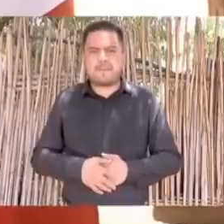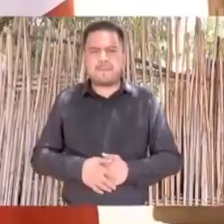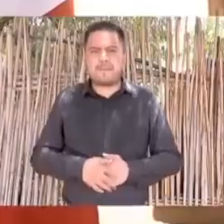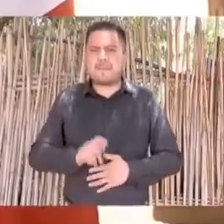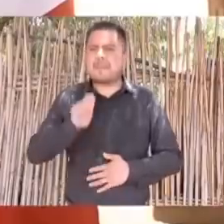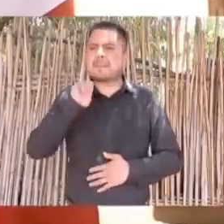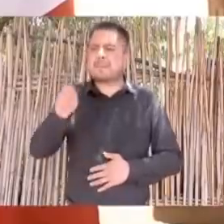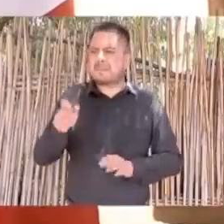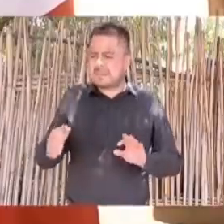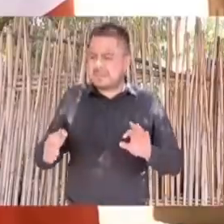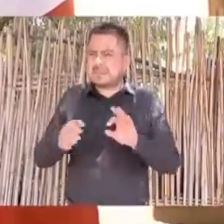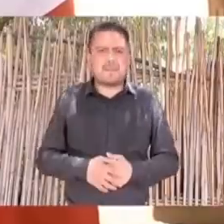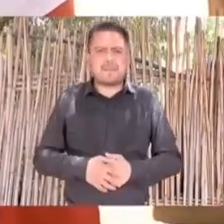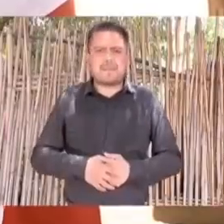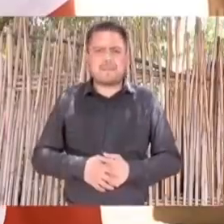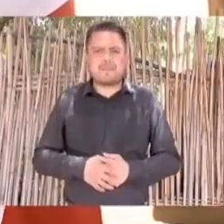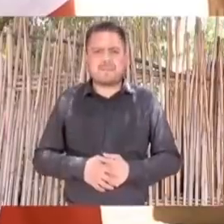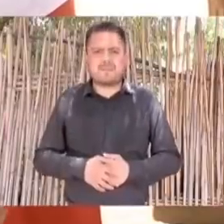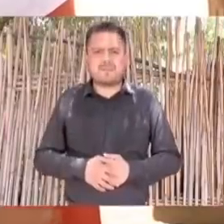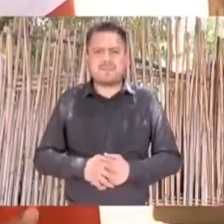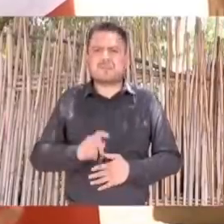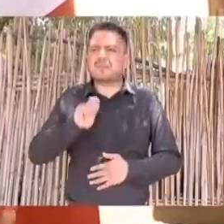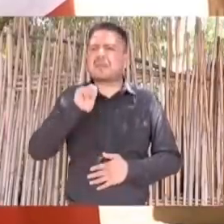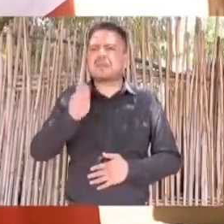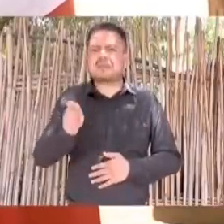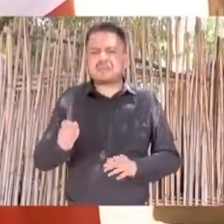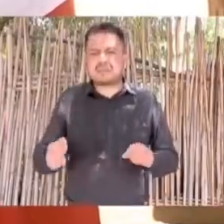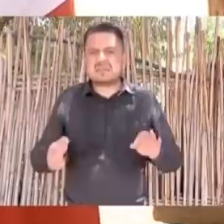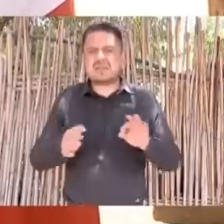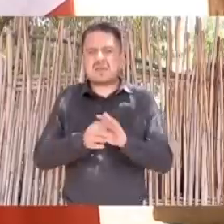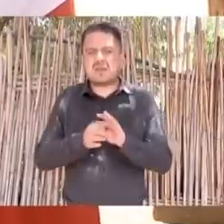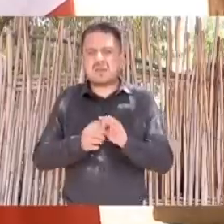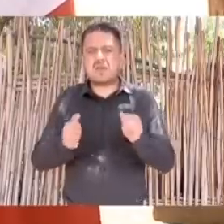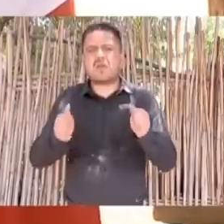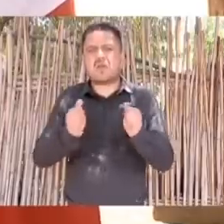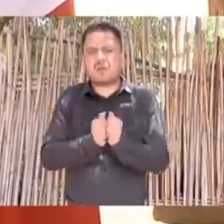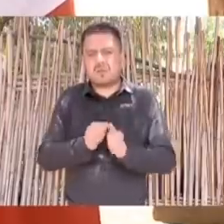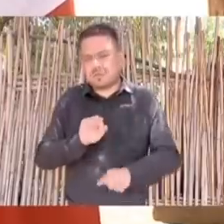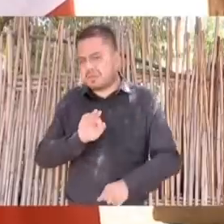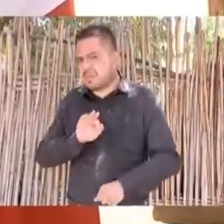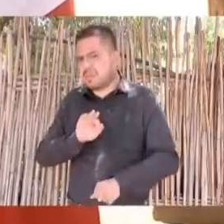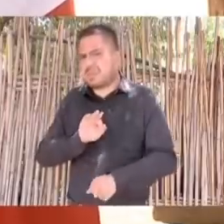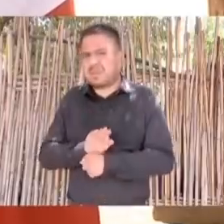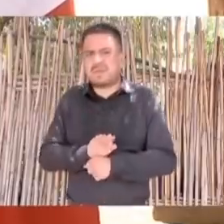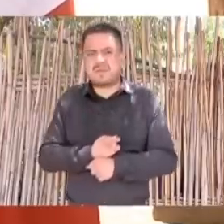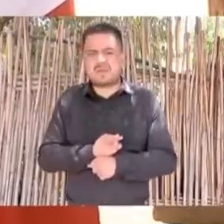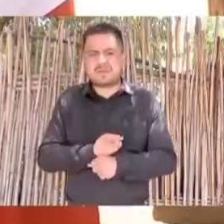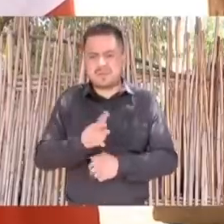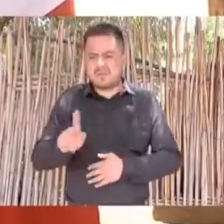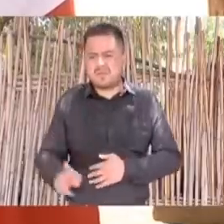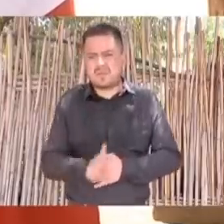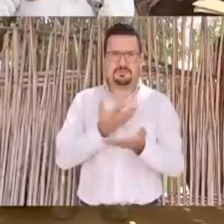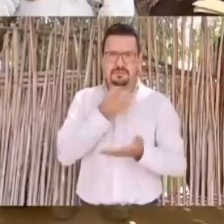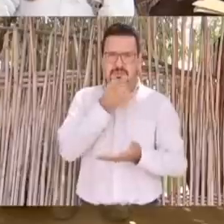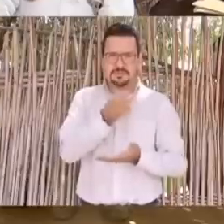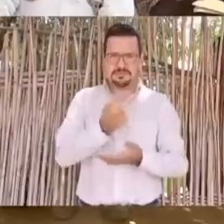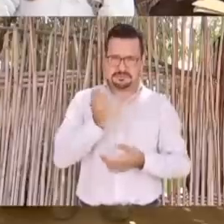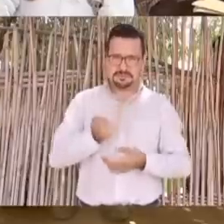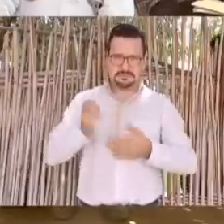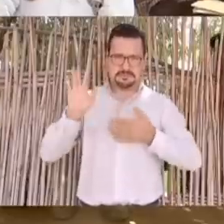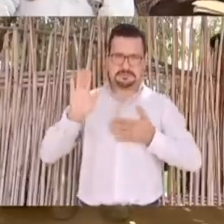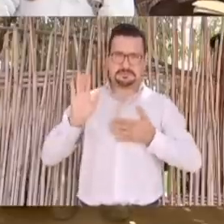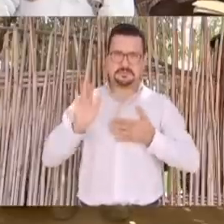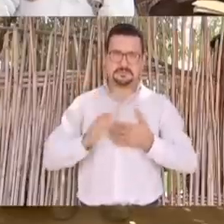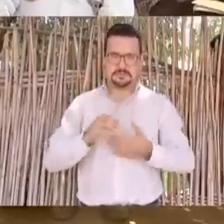quien tiene que ver con el bienestar, quien tiene que ver con la defensa de los pueblos indígenas.